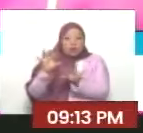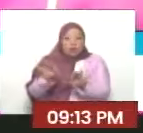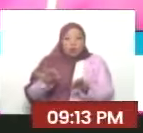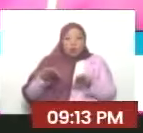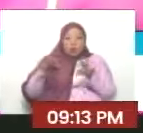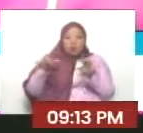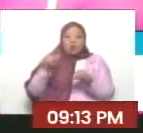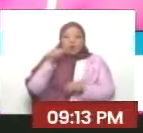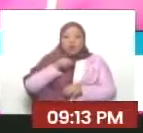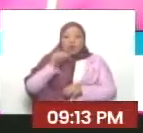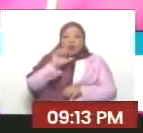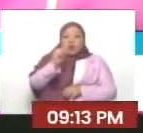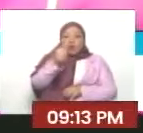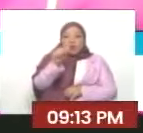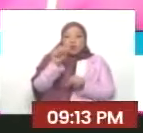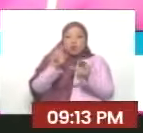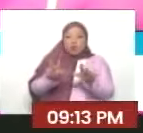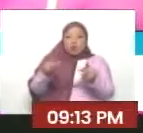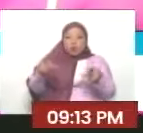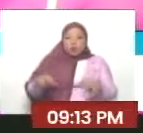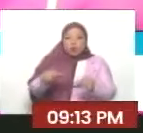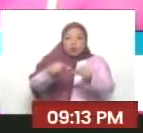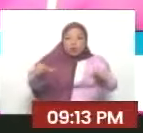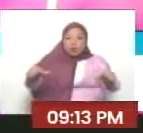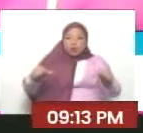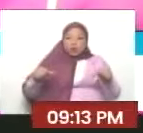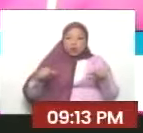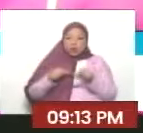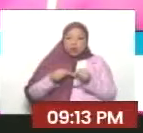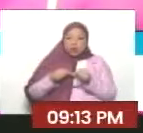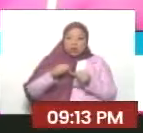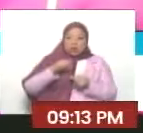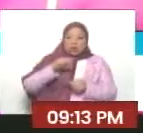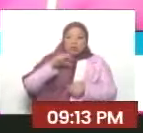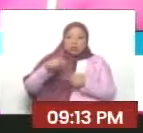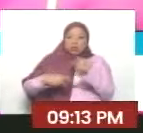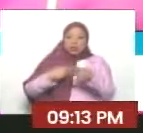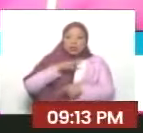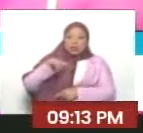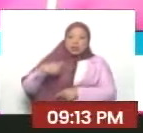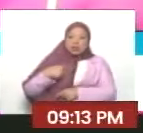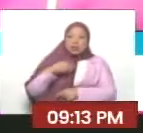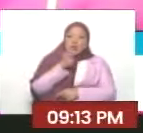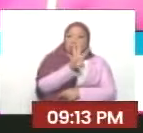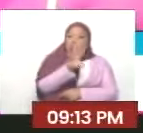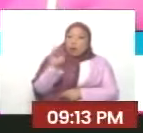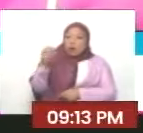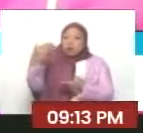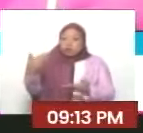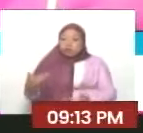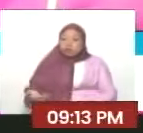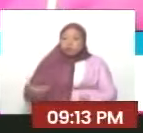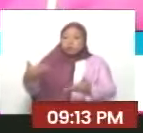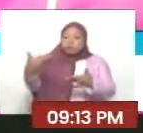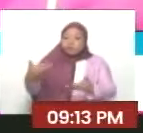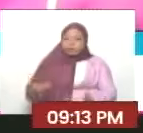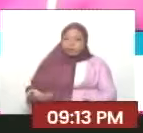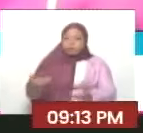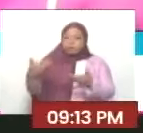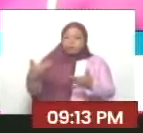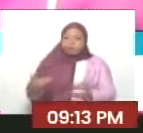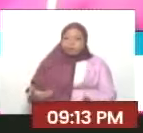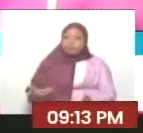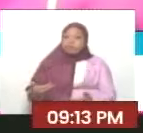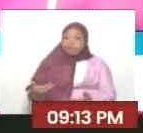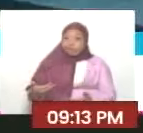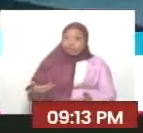da un rendimiento de 18 toneladas por hectárea en el Jarillo. Y la nuestra dio 40 toneladas por hectárea.